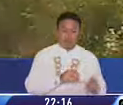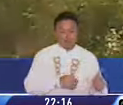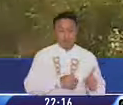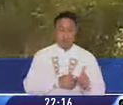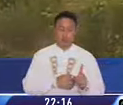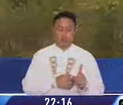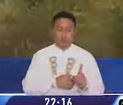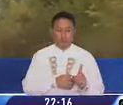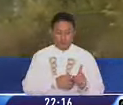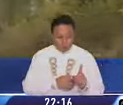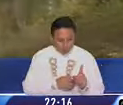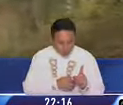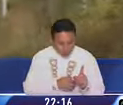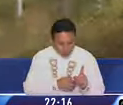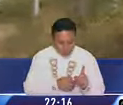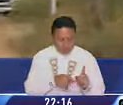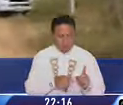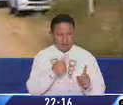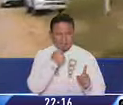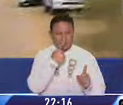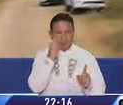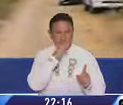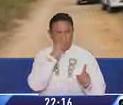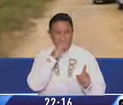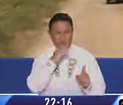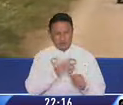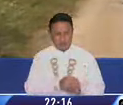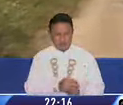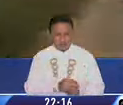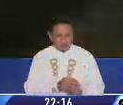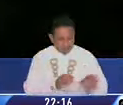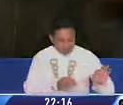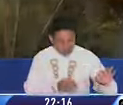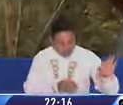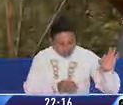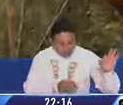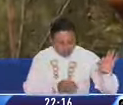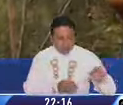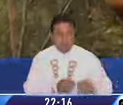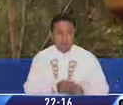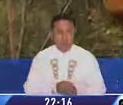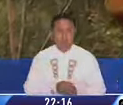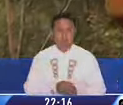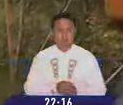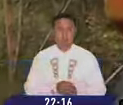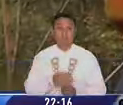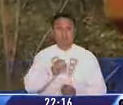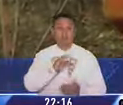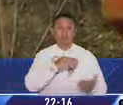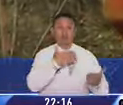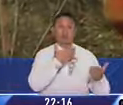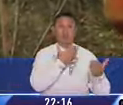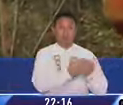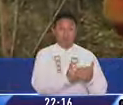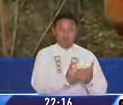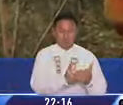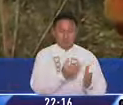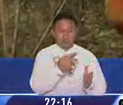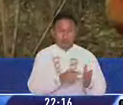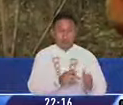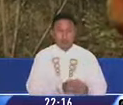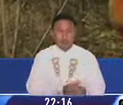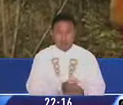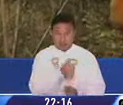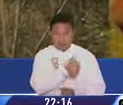presencia, atraídos por el penetrante olor que ya invadía la zona. Eso quiere saber exactamente, llegar exactamente a ver si es exactamente el